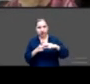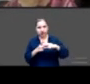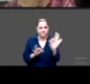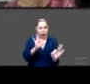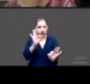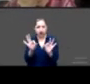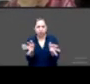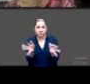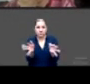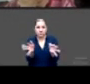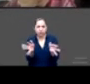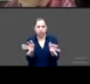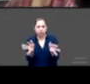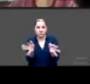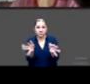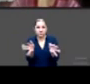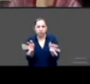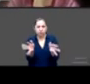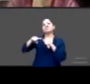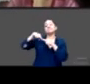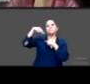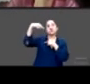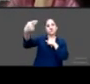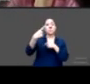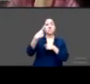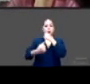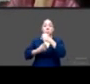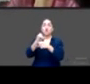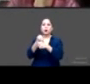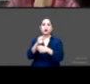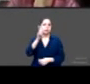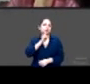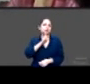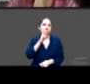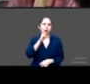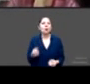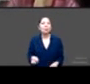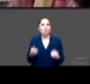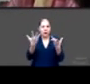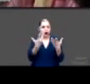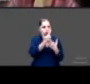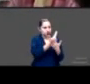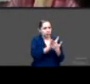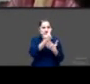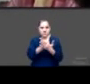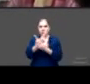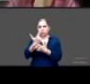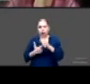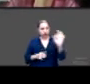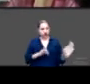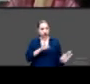de los registros administrativos si es posible y hasta después con los registros las estadísticas vitales de lo que